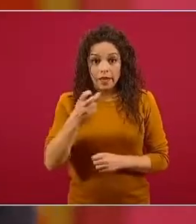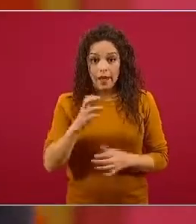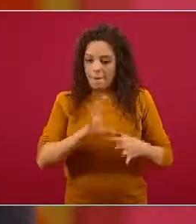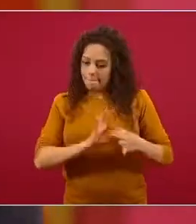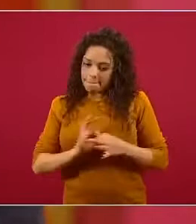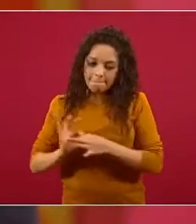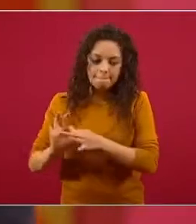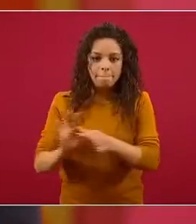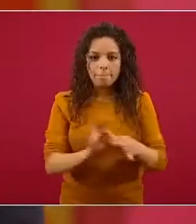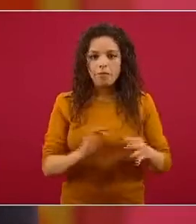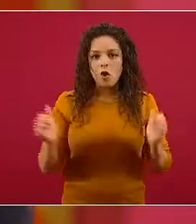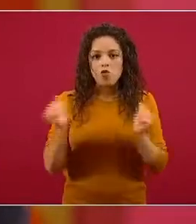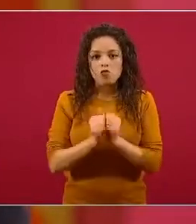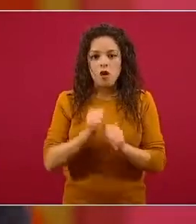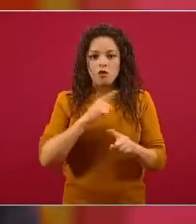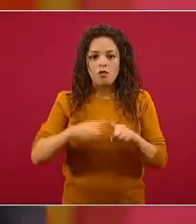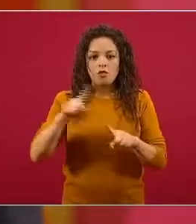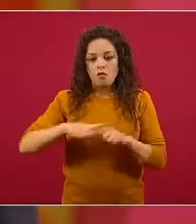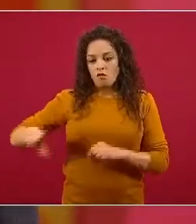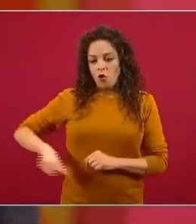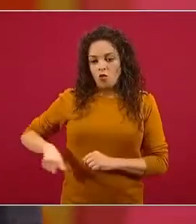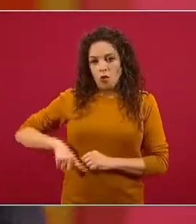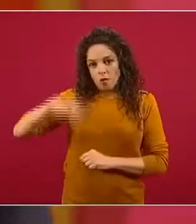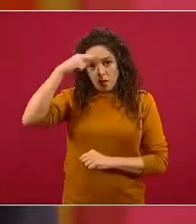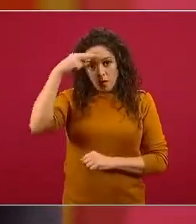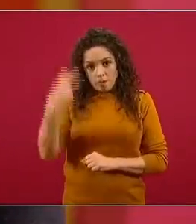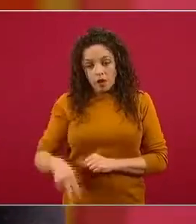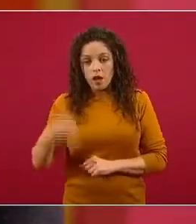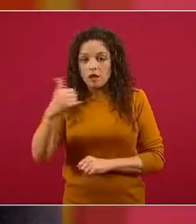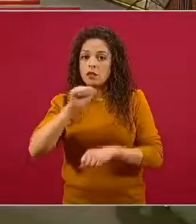de actores gubernamentales, el gobierno de México, el gobierno de Argentina.